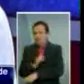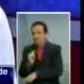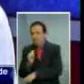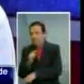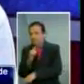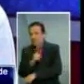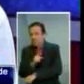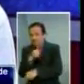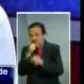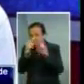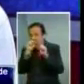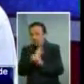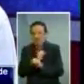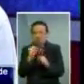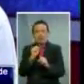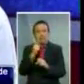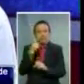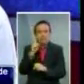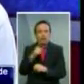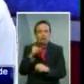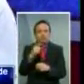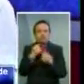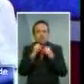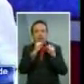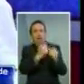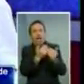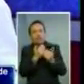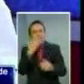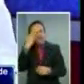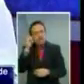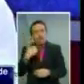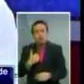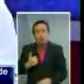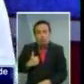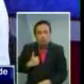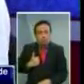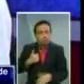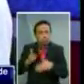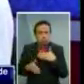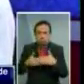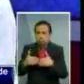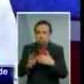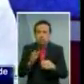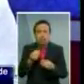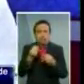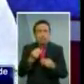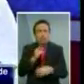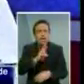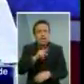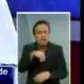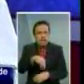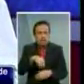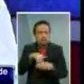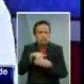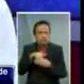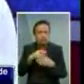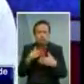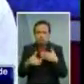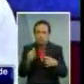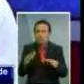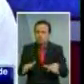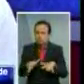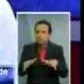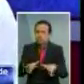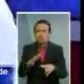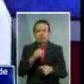fuera a salir electo, pero la verdad es que yo creo que cumplí sacando adelante y mejorando la votación de Renovación Nacional, trabajando